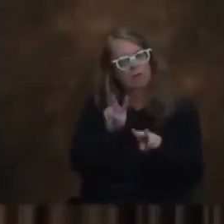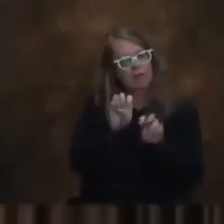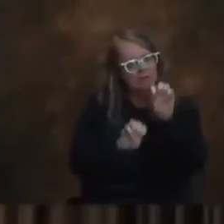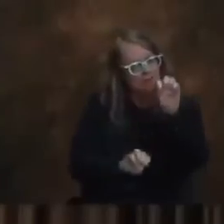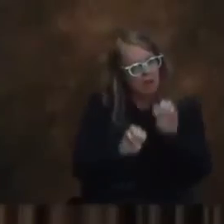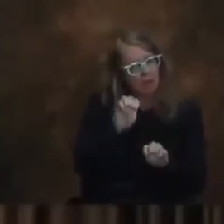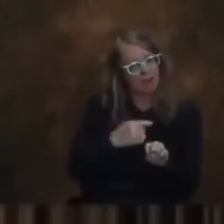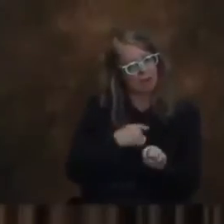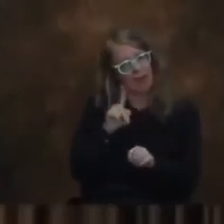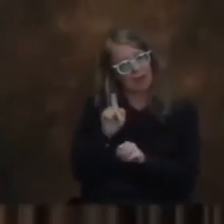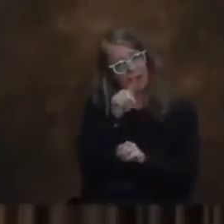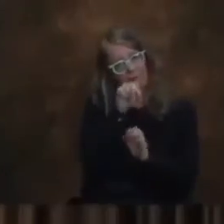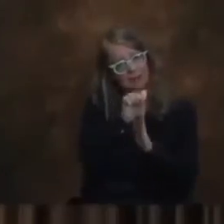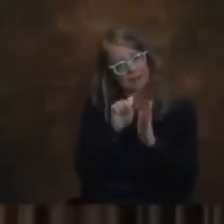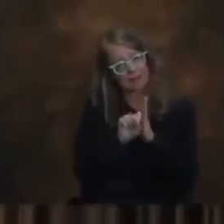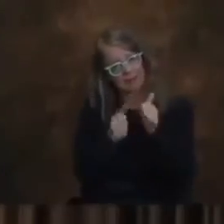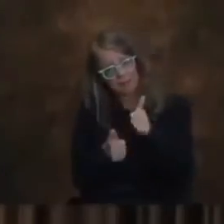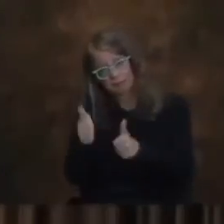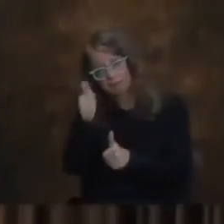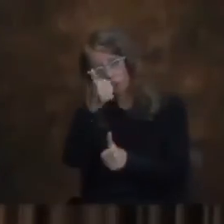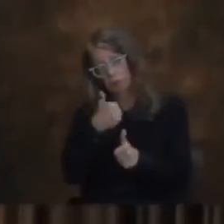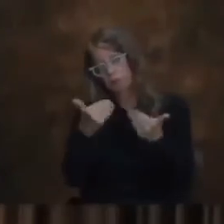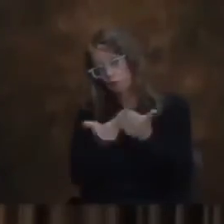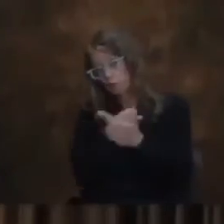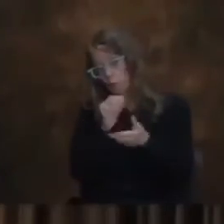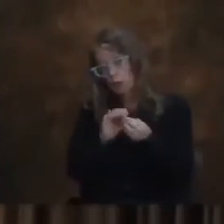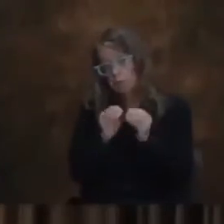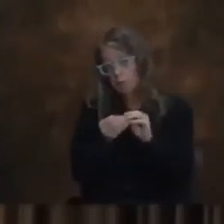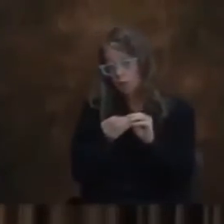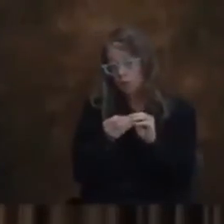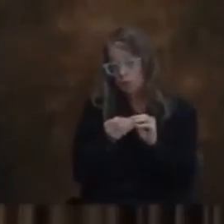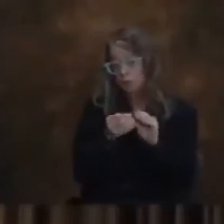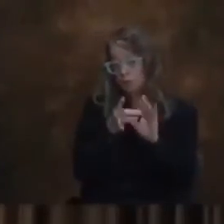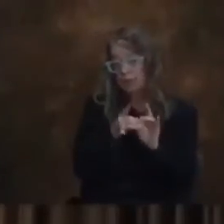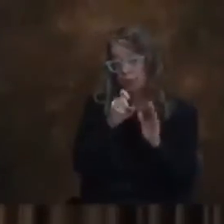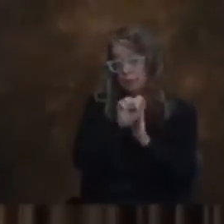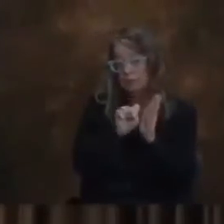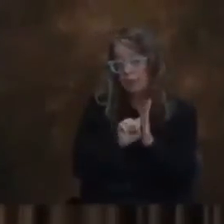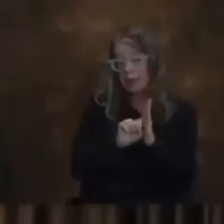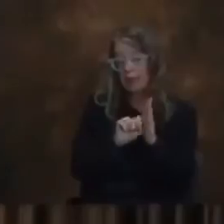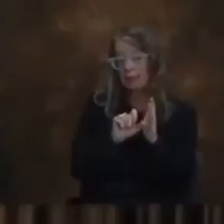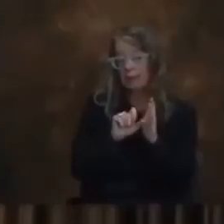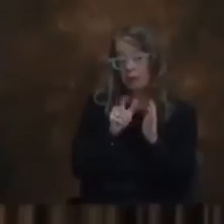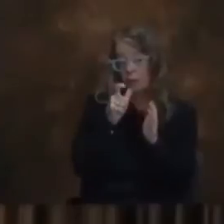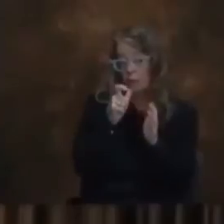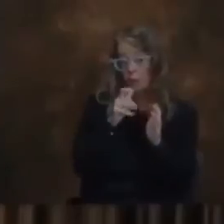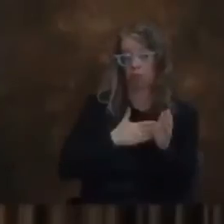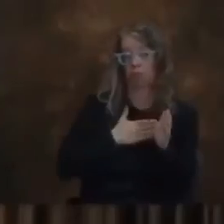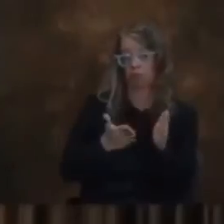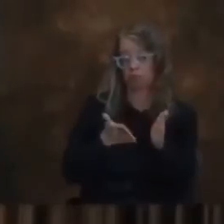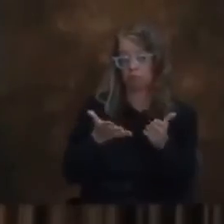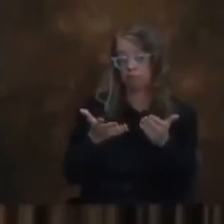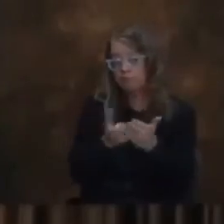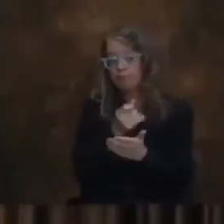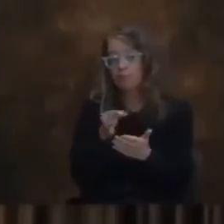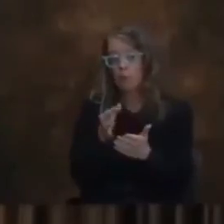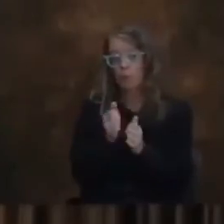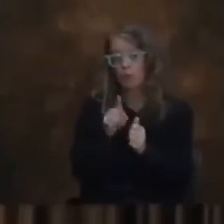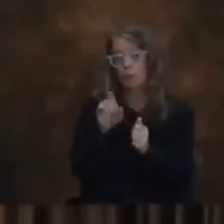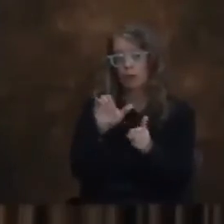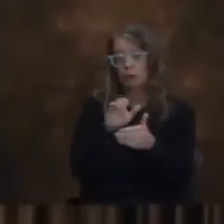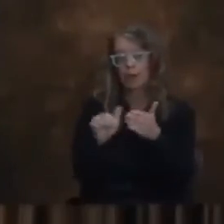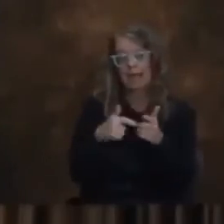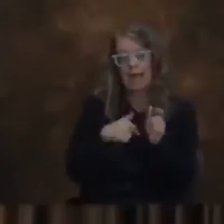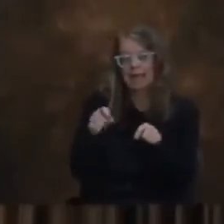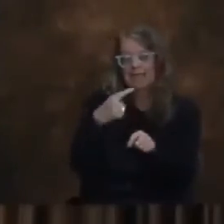tienen información estatal sobre esta información de mi punto de vista